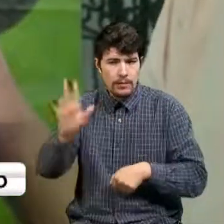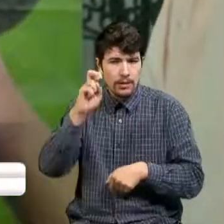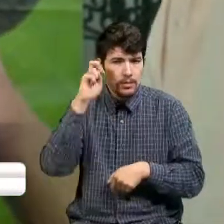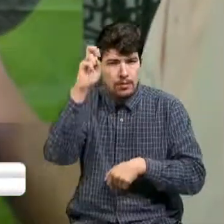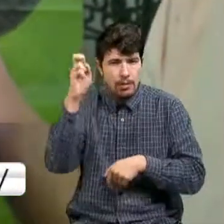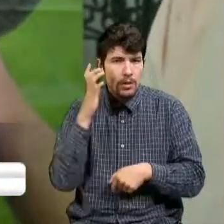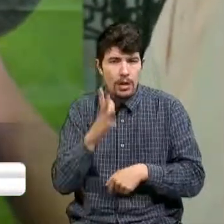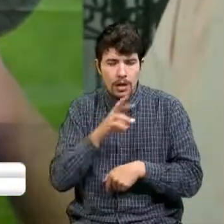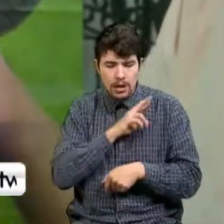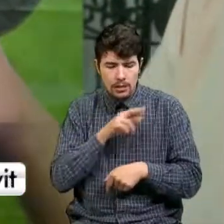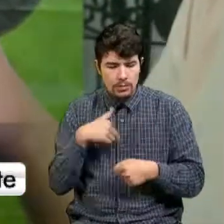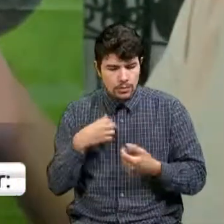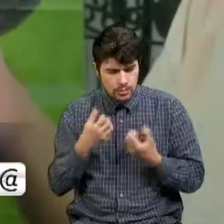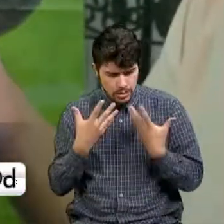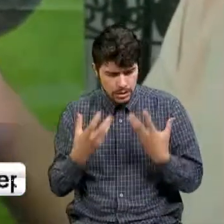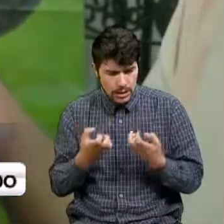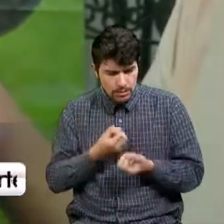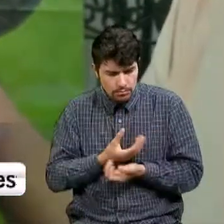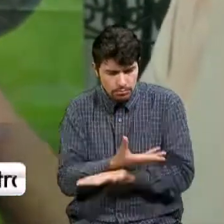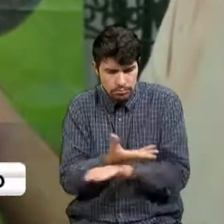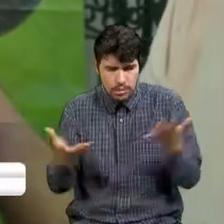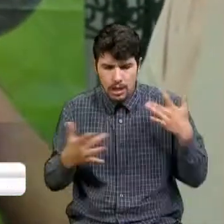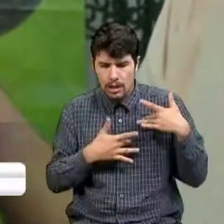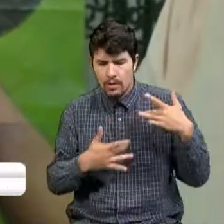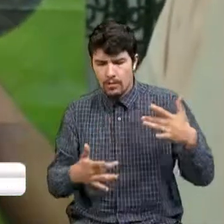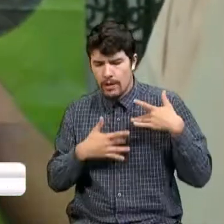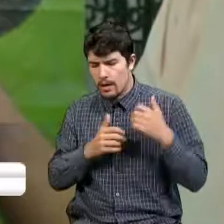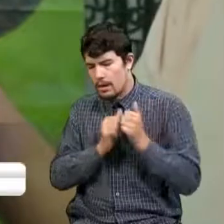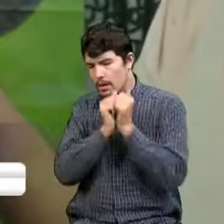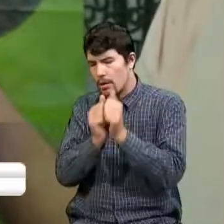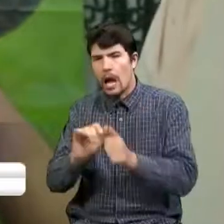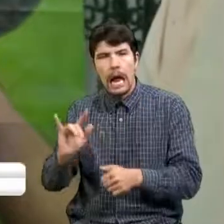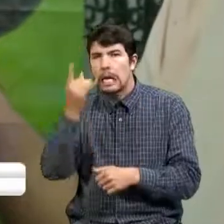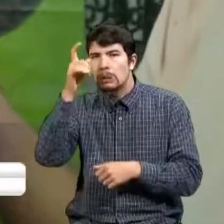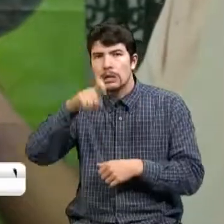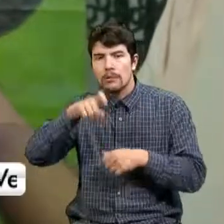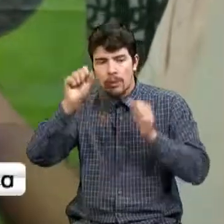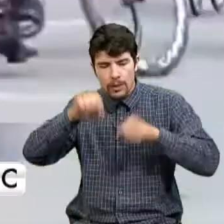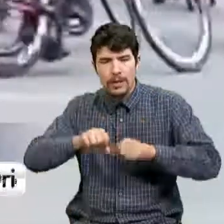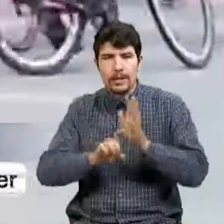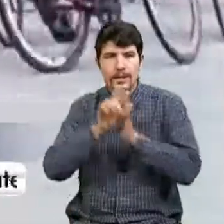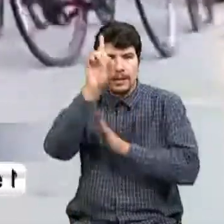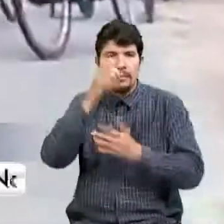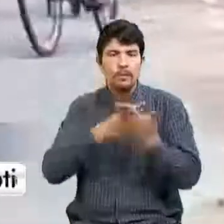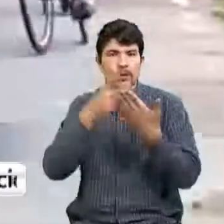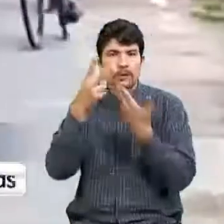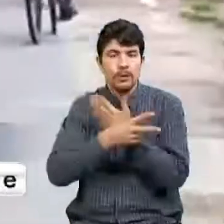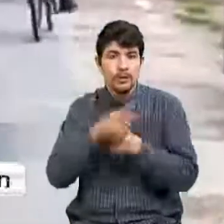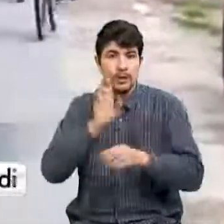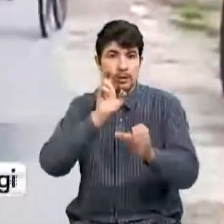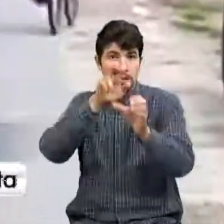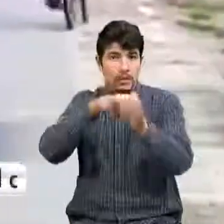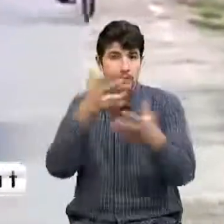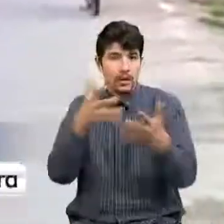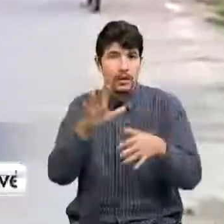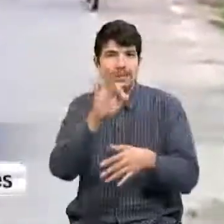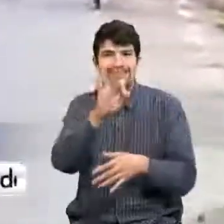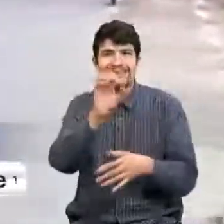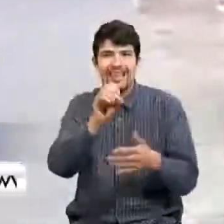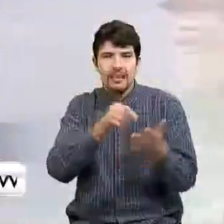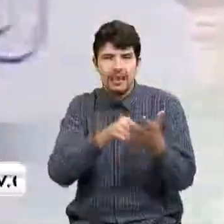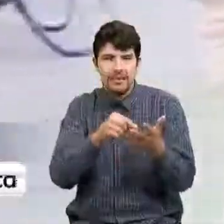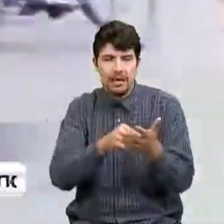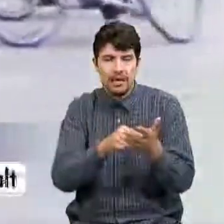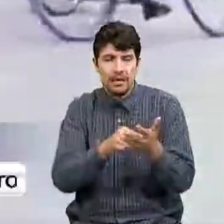estamos dispuestos a brindar toda la colaboración y todo el acompañamiento que se requiera para poder sacar adelante este proyecto la inscripción tiene un costo de 30 mil